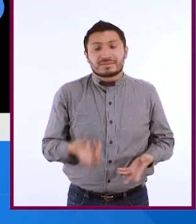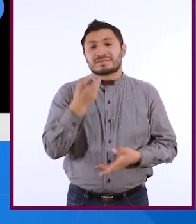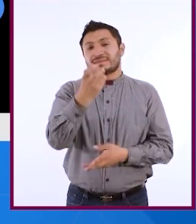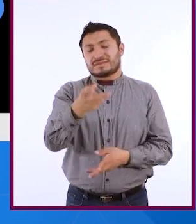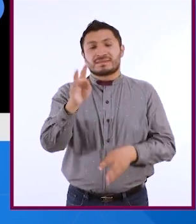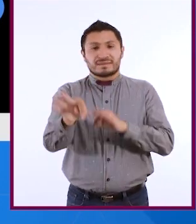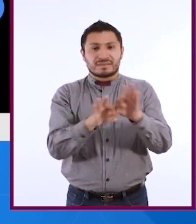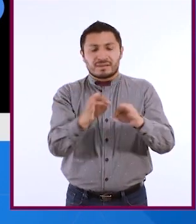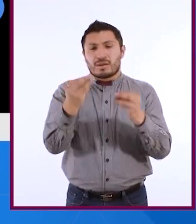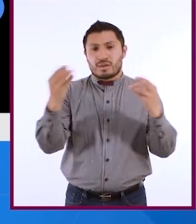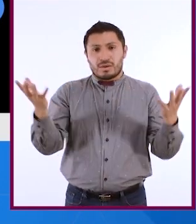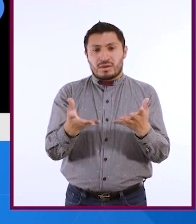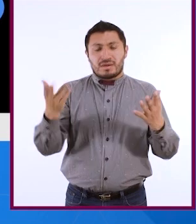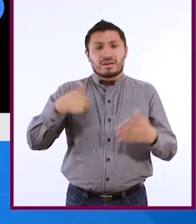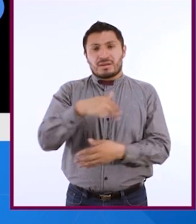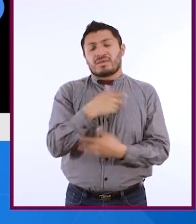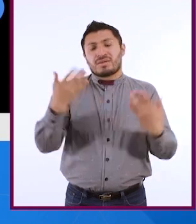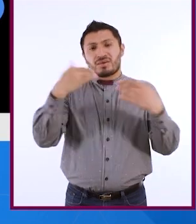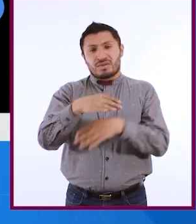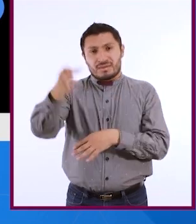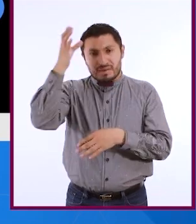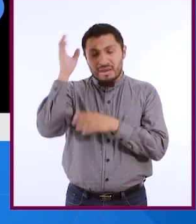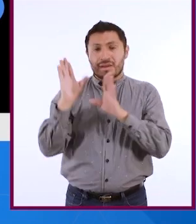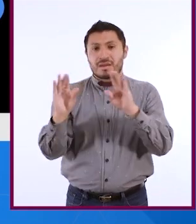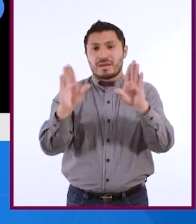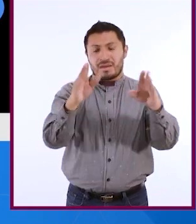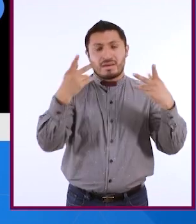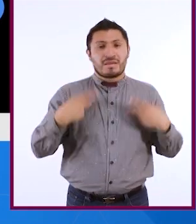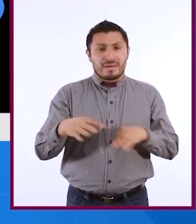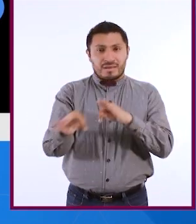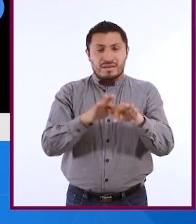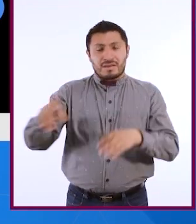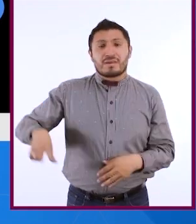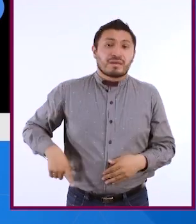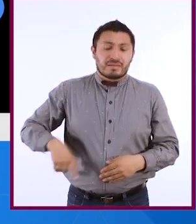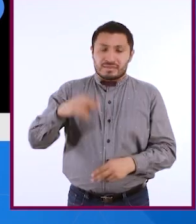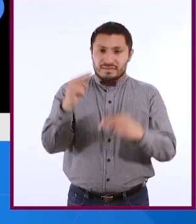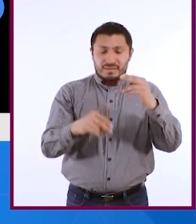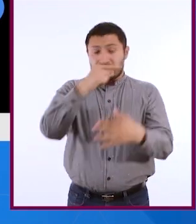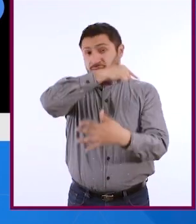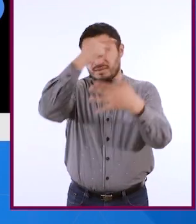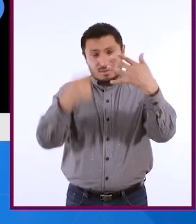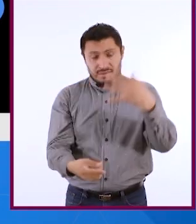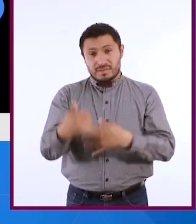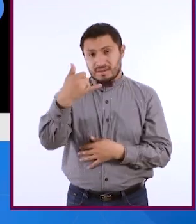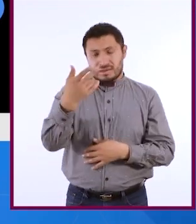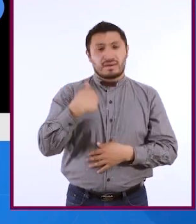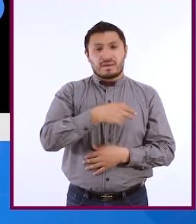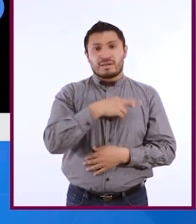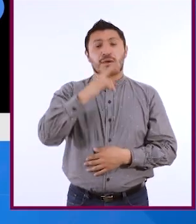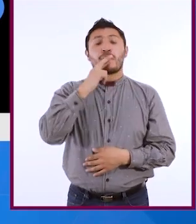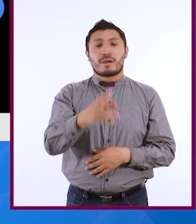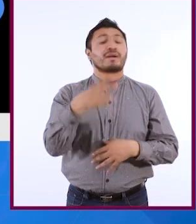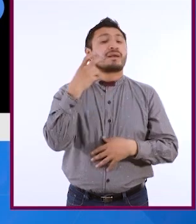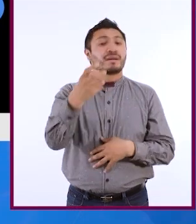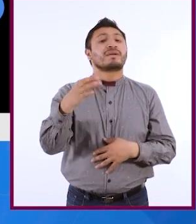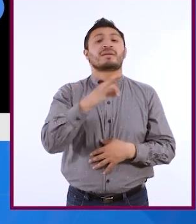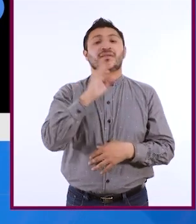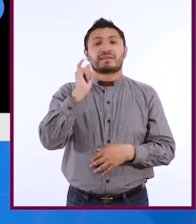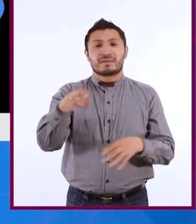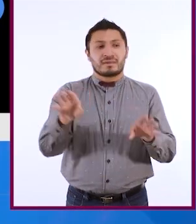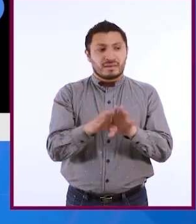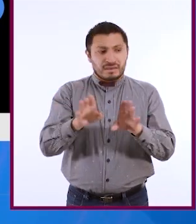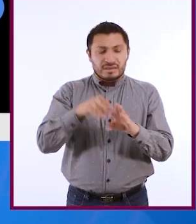un trabajo que también hay que hacer en términos de capacitar al personal gubernamental en todos los niveles y ser capaces de responder a eso que son